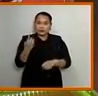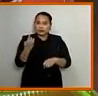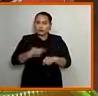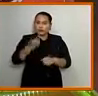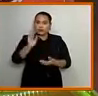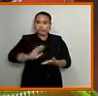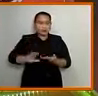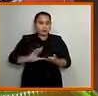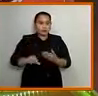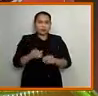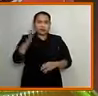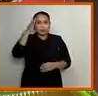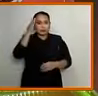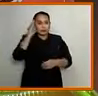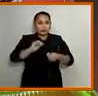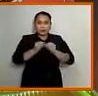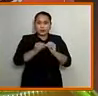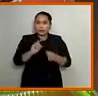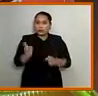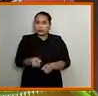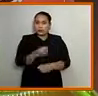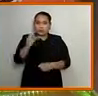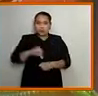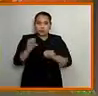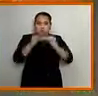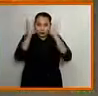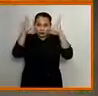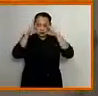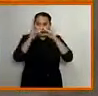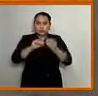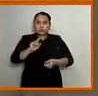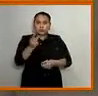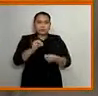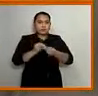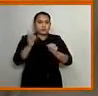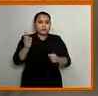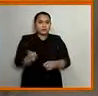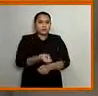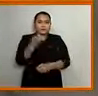dinero. Conozcamos cuál es el sueño ganador de esta noche. Primer dígito.